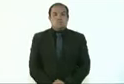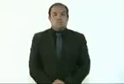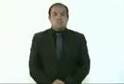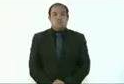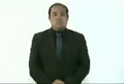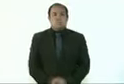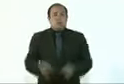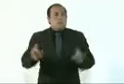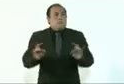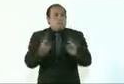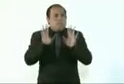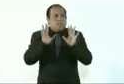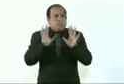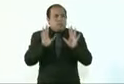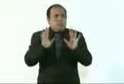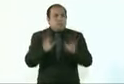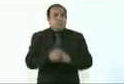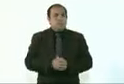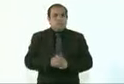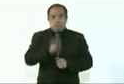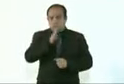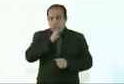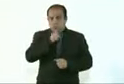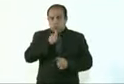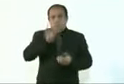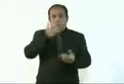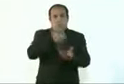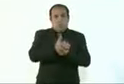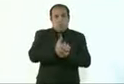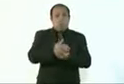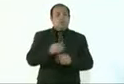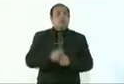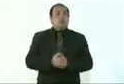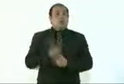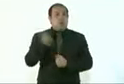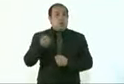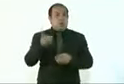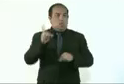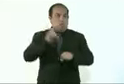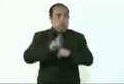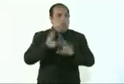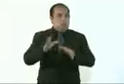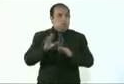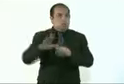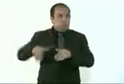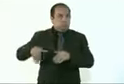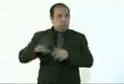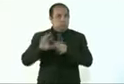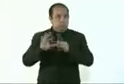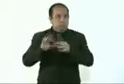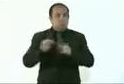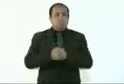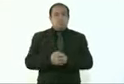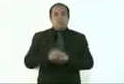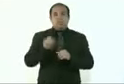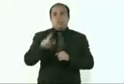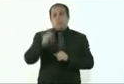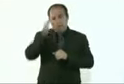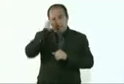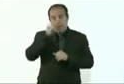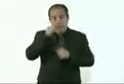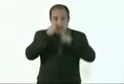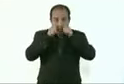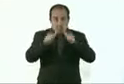que por alguna razón no se pudieron asistir esos días, pues por eso ya se tiene previsto también la